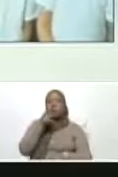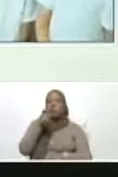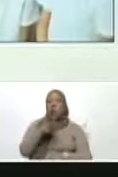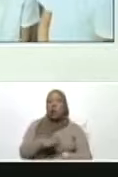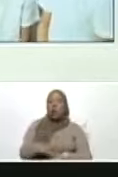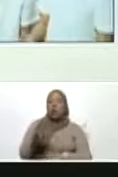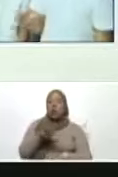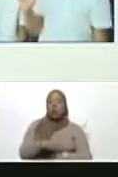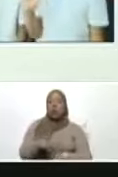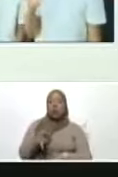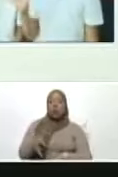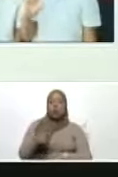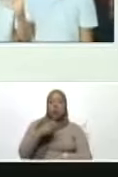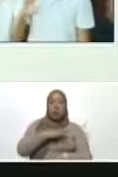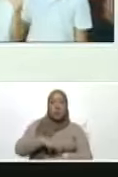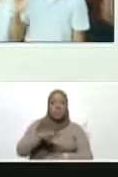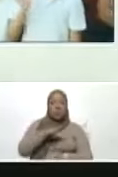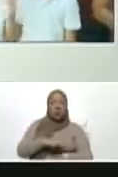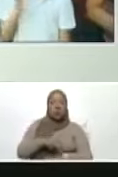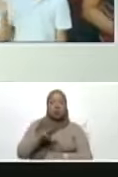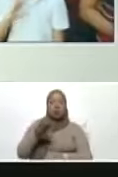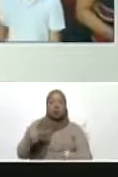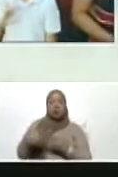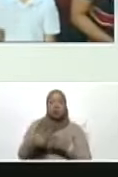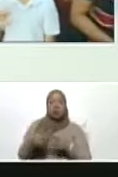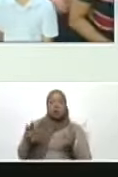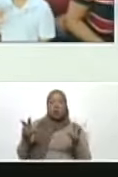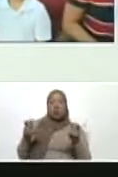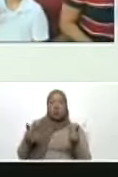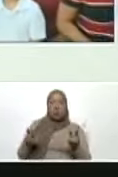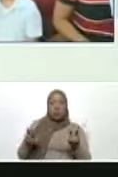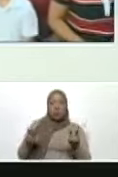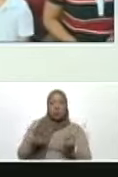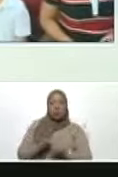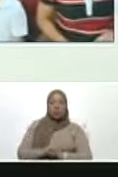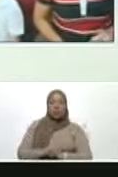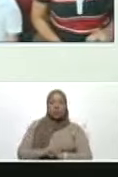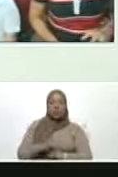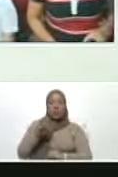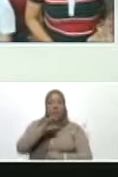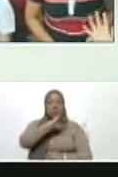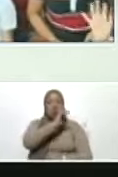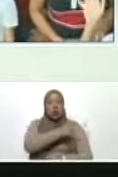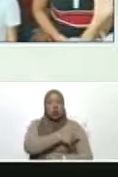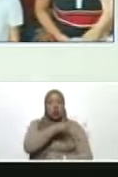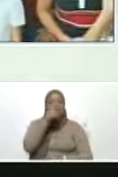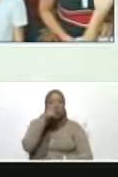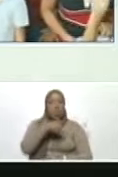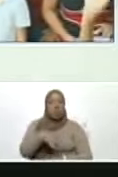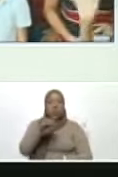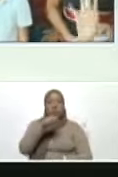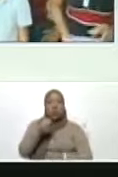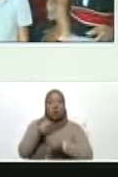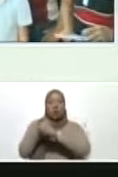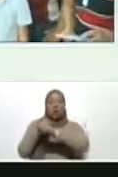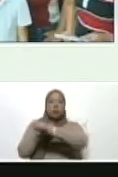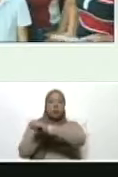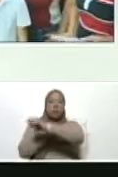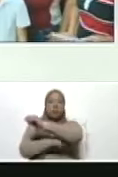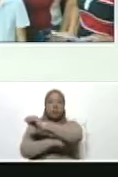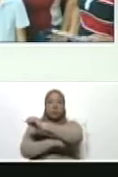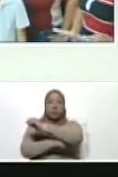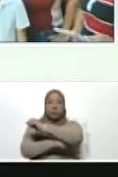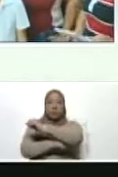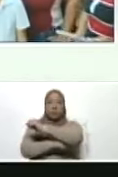gobierno, las grandes misiones de nueva generación, con el poder comunal de base, con